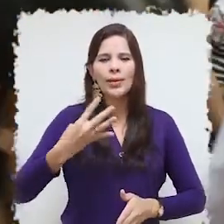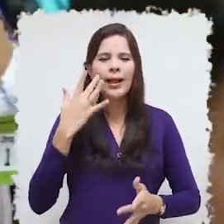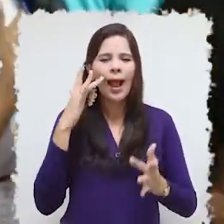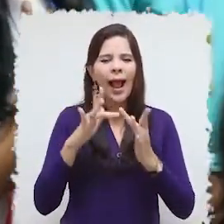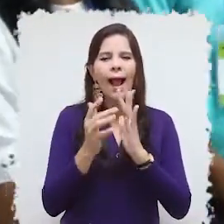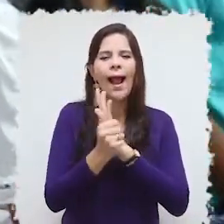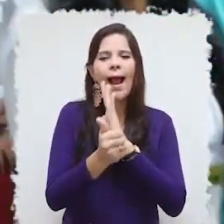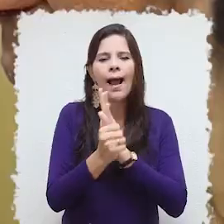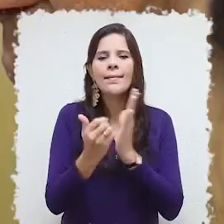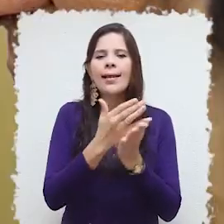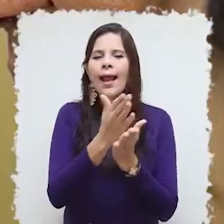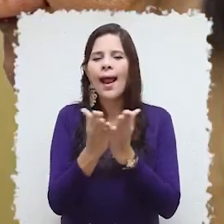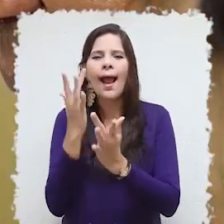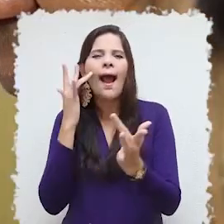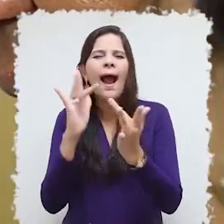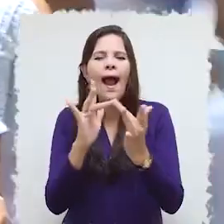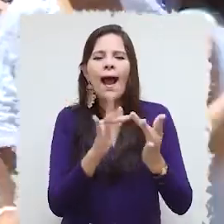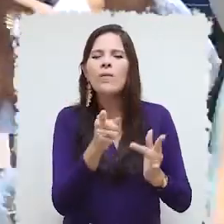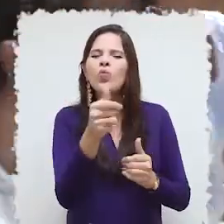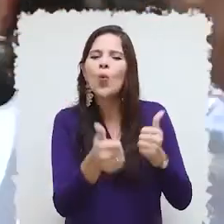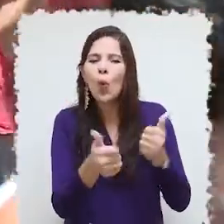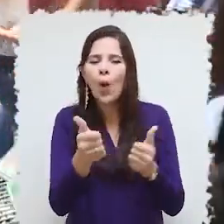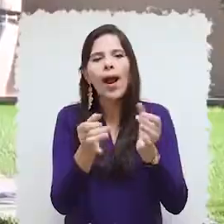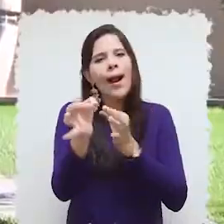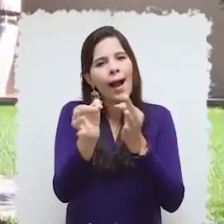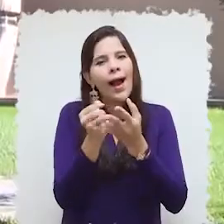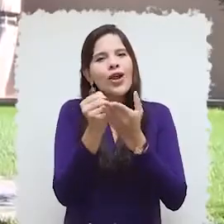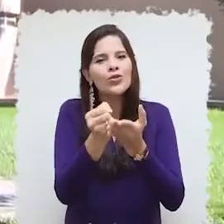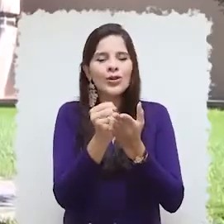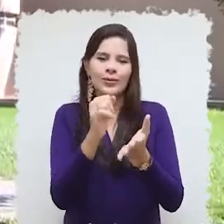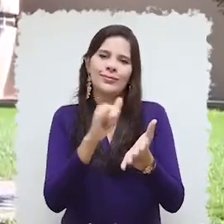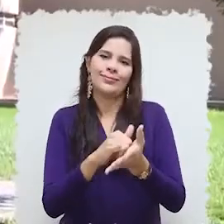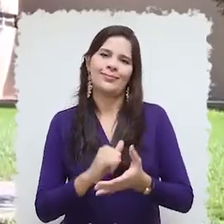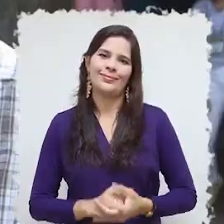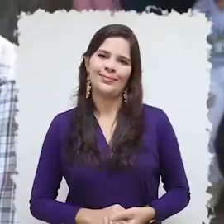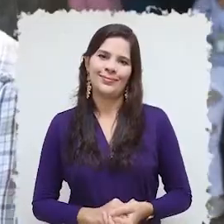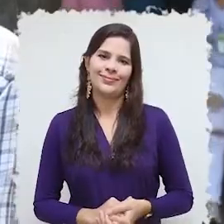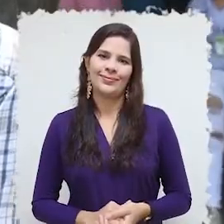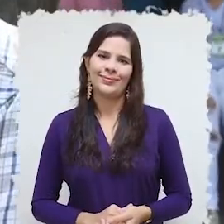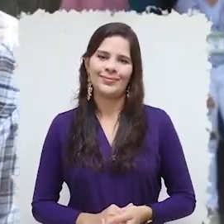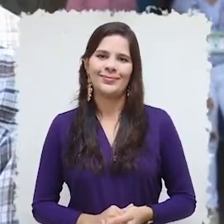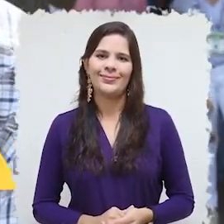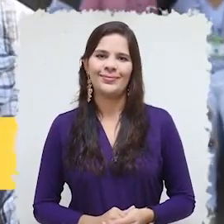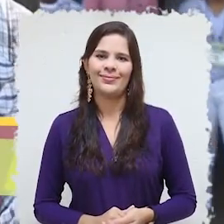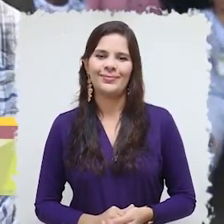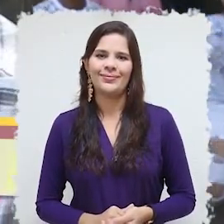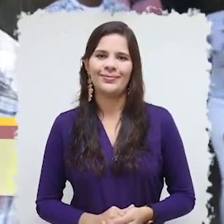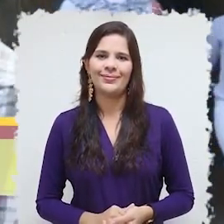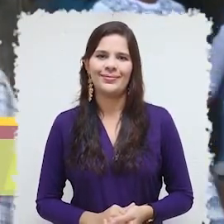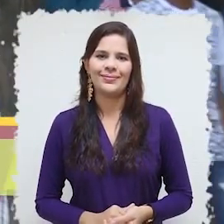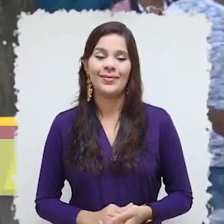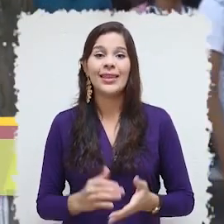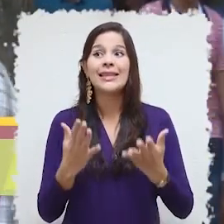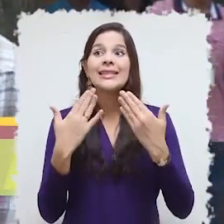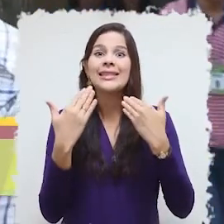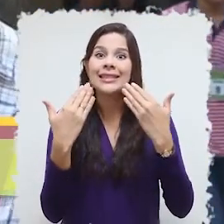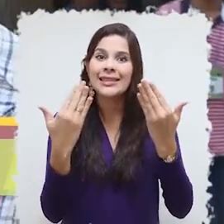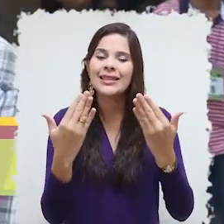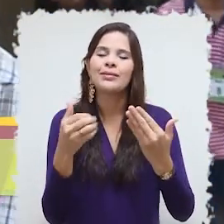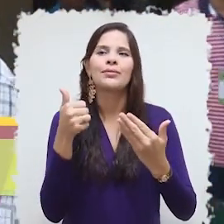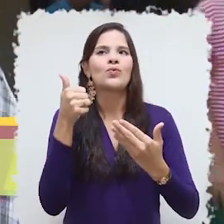competencias, habilidades y o aptitudes para la escogencia de su futura profesión. Es un programa muy bueno que ha